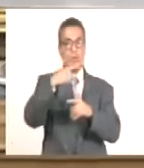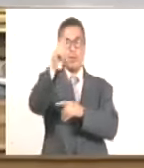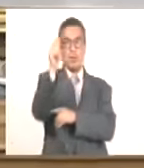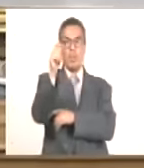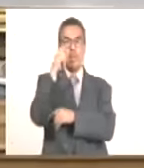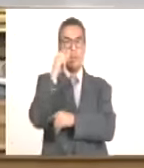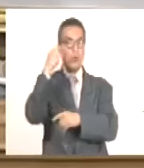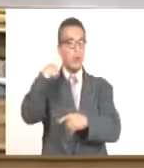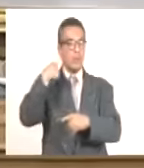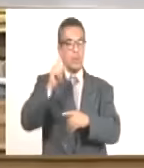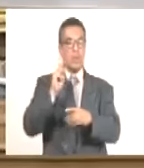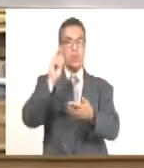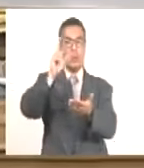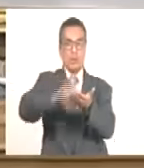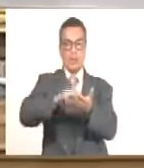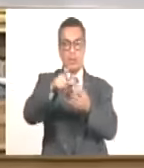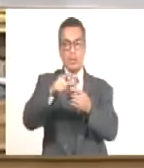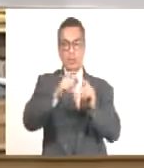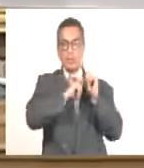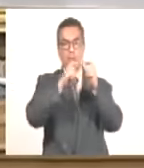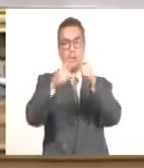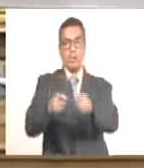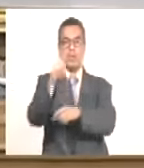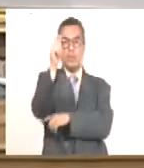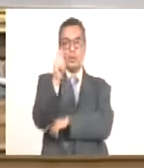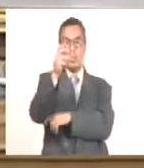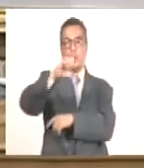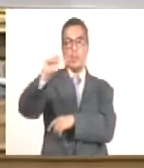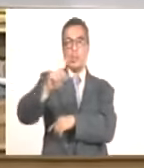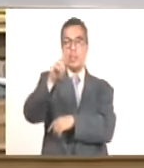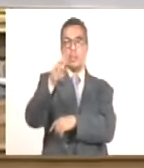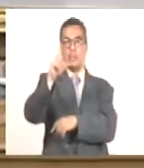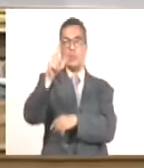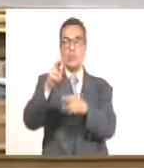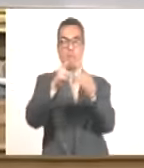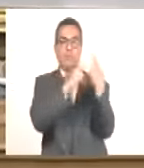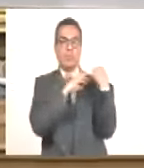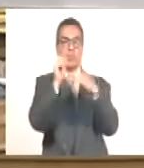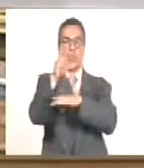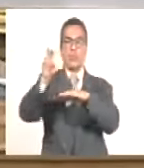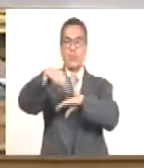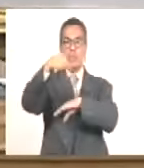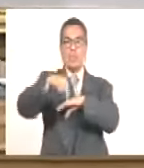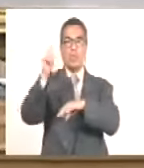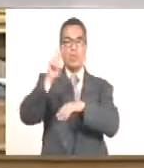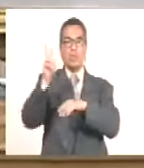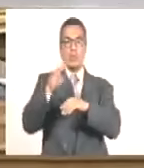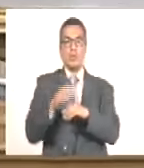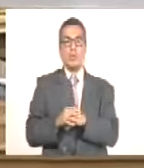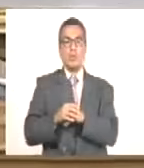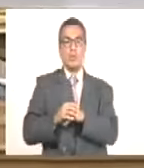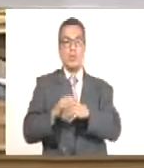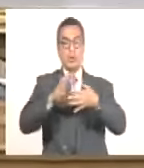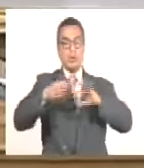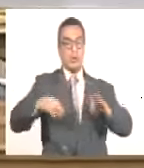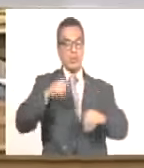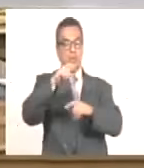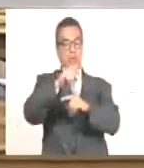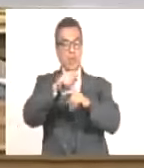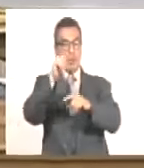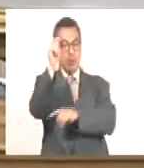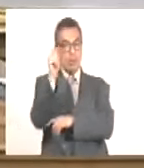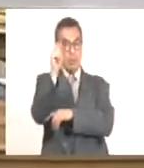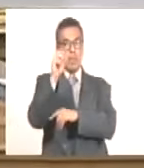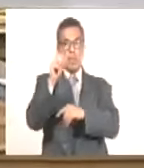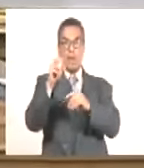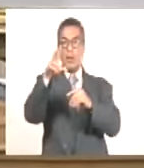diputadas y diputados que estén de acuerdo con la designación del diputado Saúl Ortega para que represente a la Asamblea Nacional de Venezuela en la red parlamentaria de